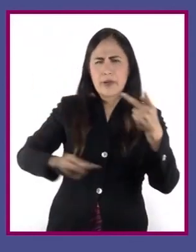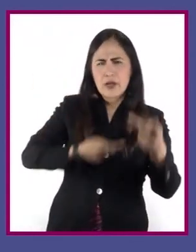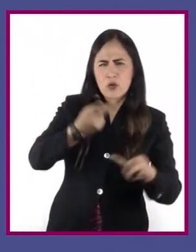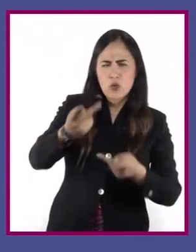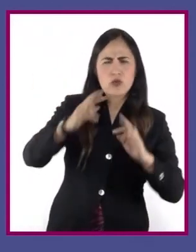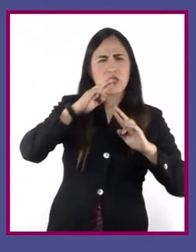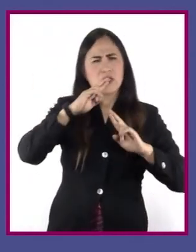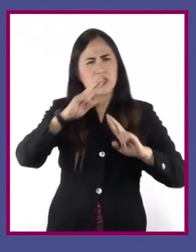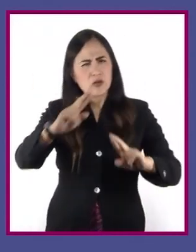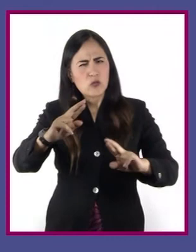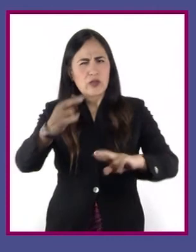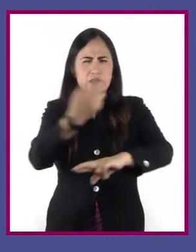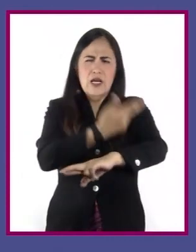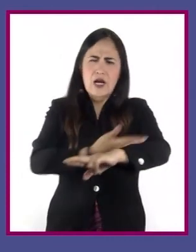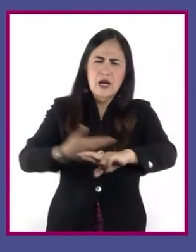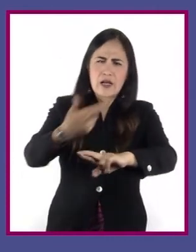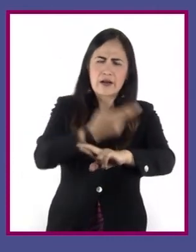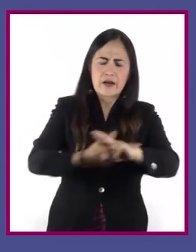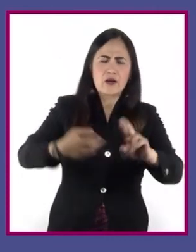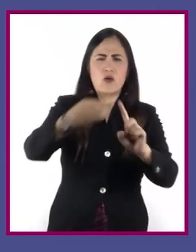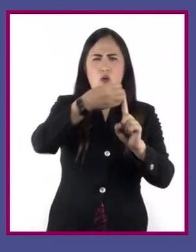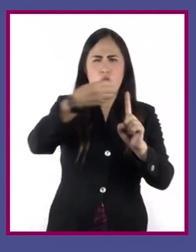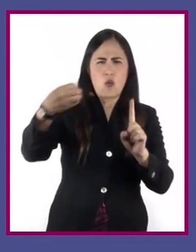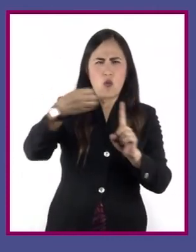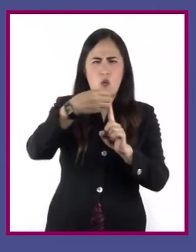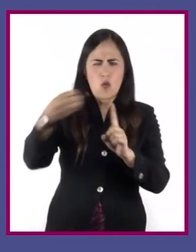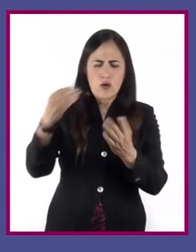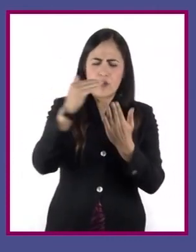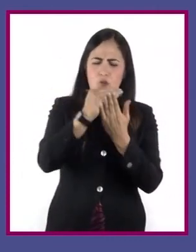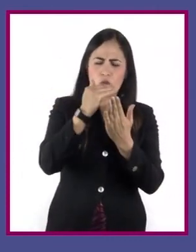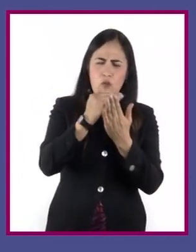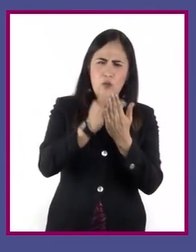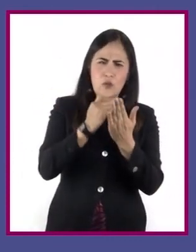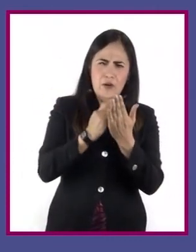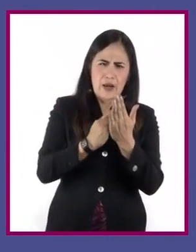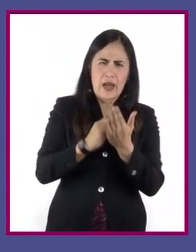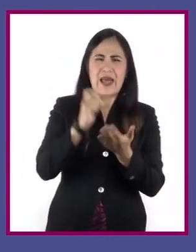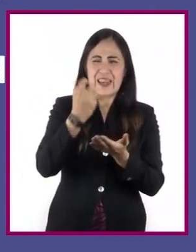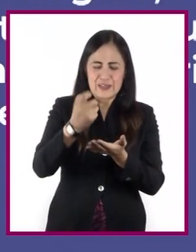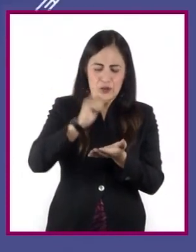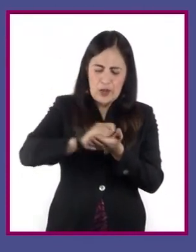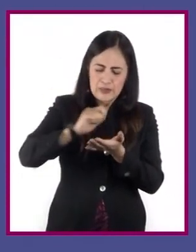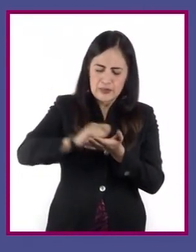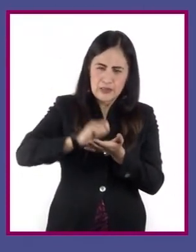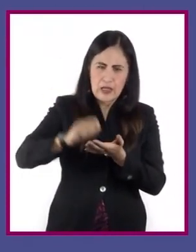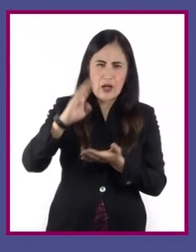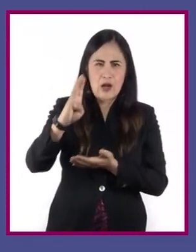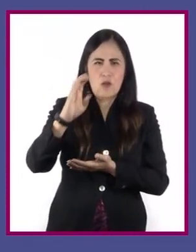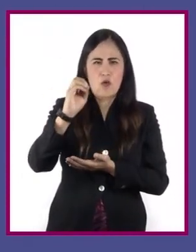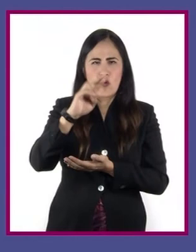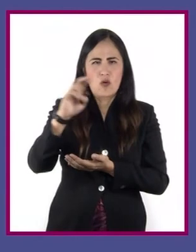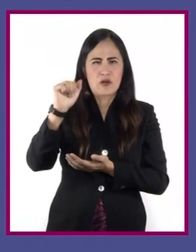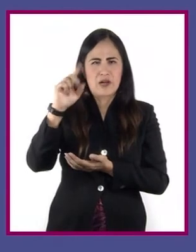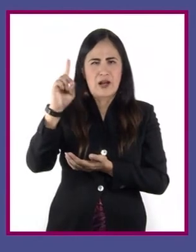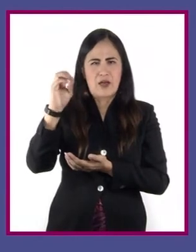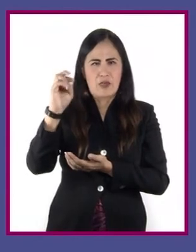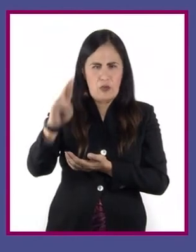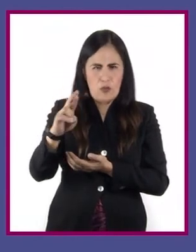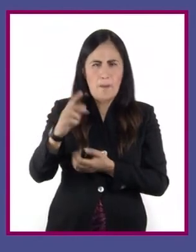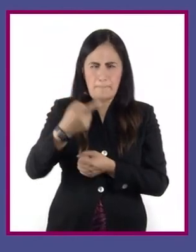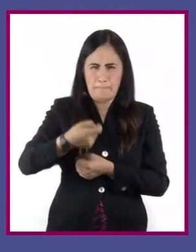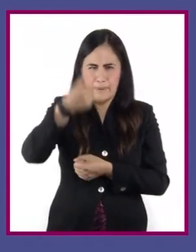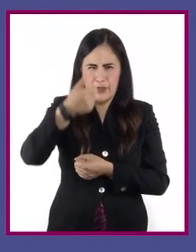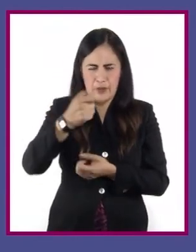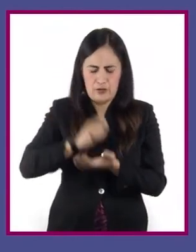preguntas y respuestas para poder hacer su primer borrador de entrevista. 3. Recuerden